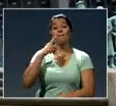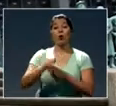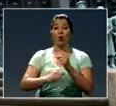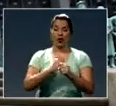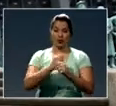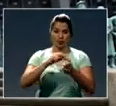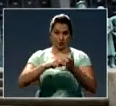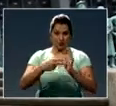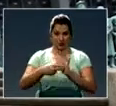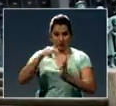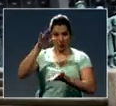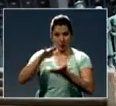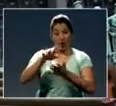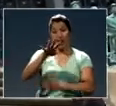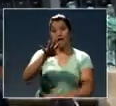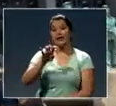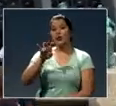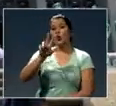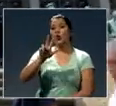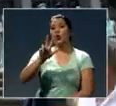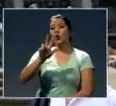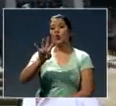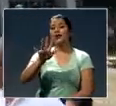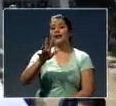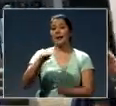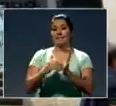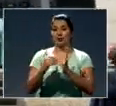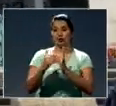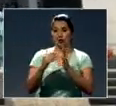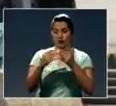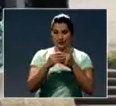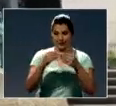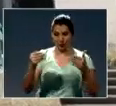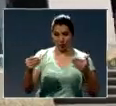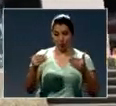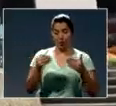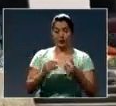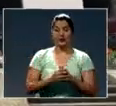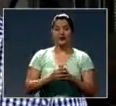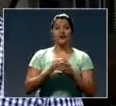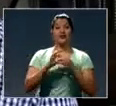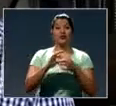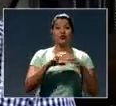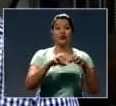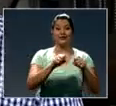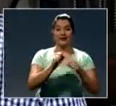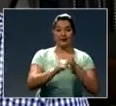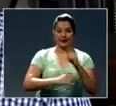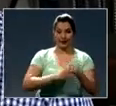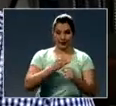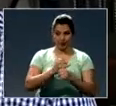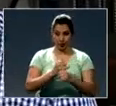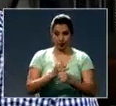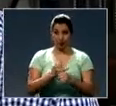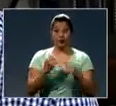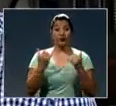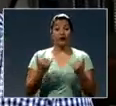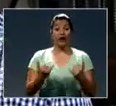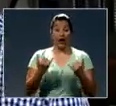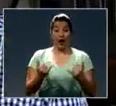a una reducción de $543 millones en el saldo de las reservas internacionales. La balanza de